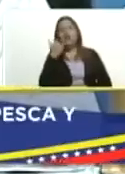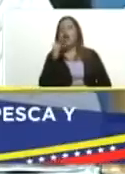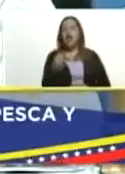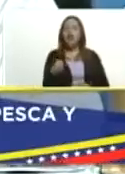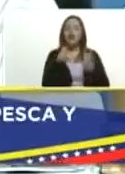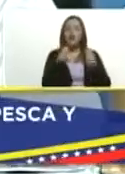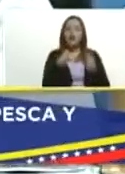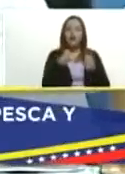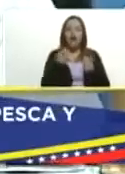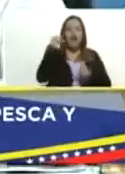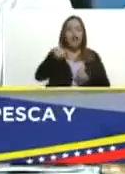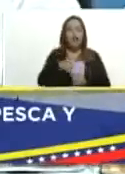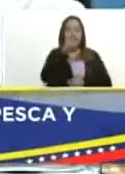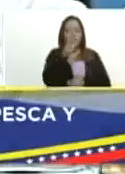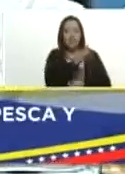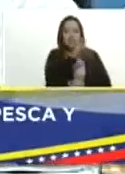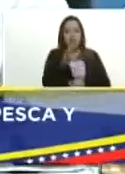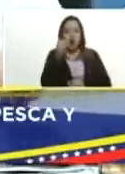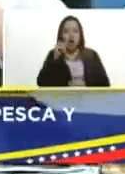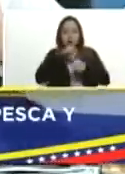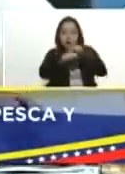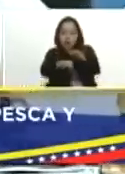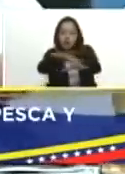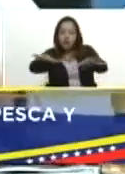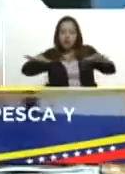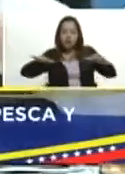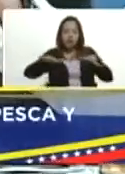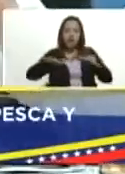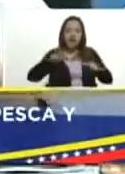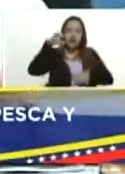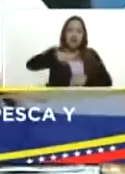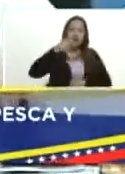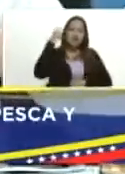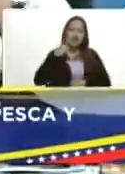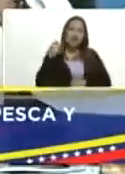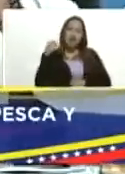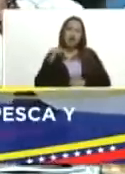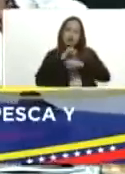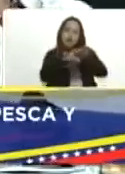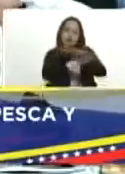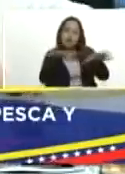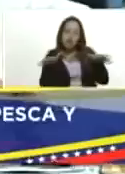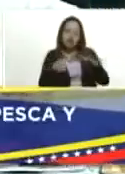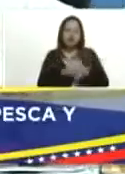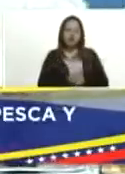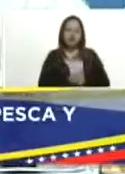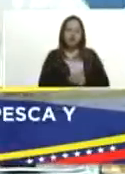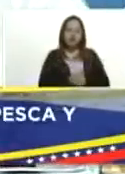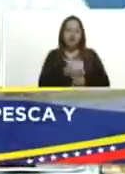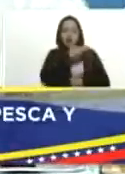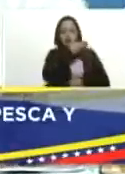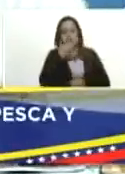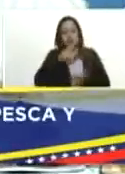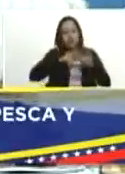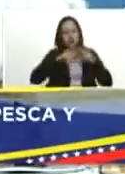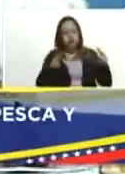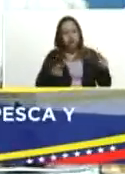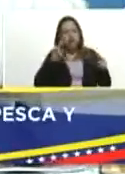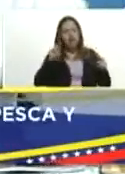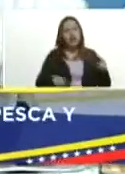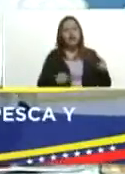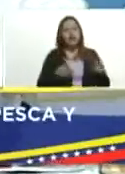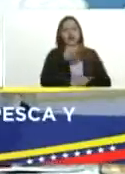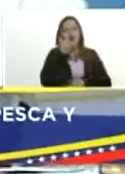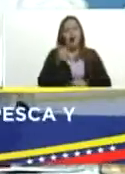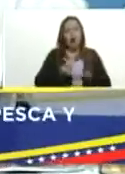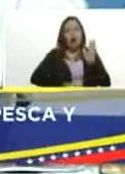Sucre, presidente, la bendición está derramada para que desde Sucre venga la bendición. venga la prosperidad, venga la generación de